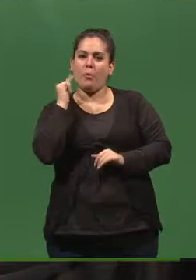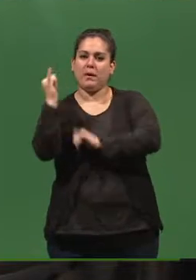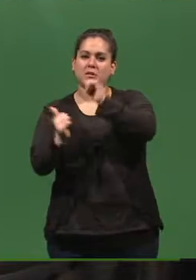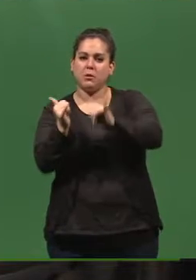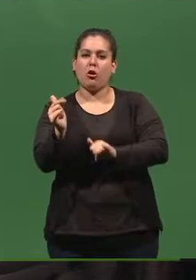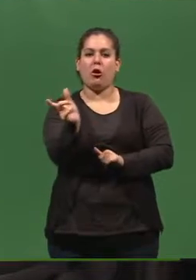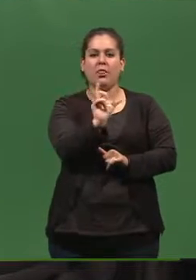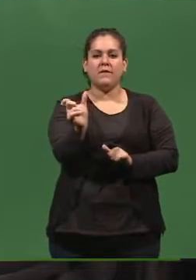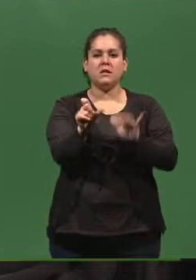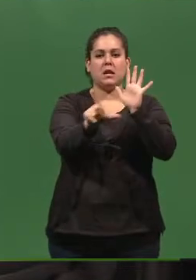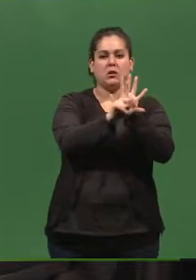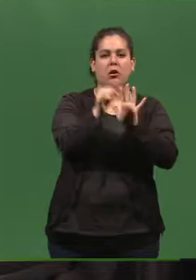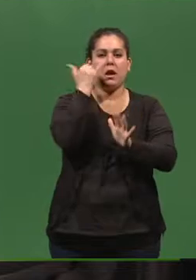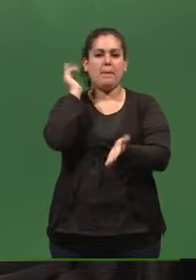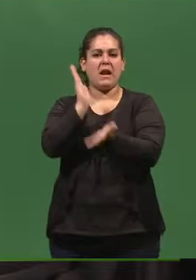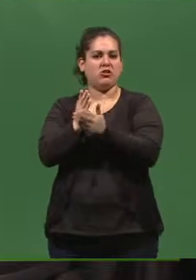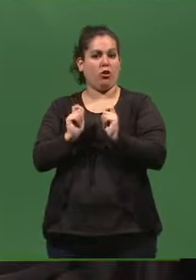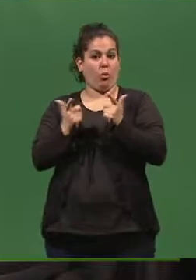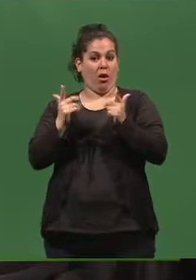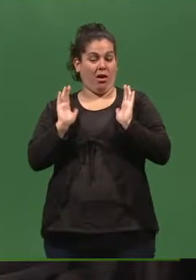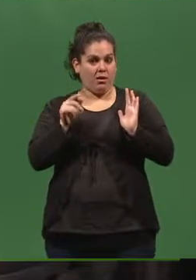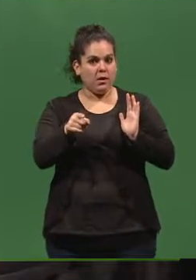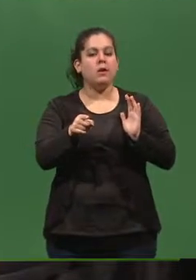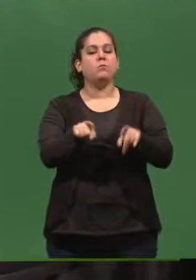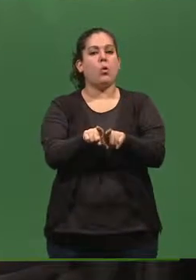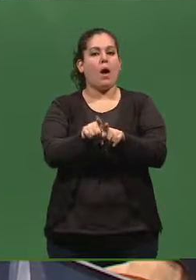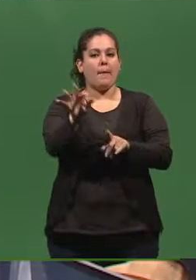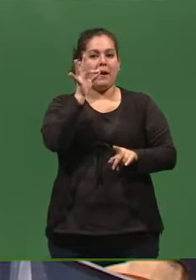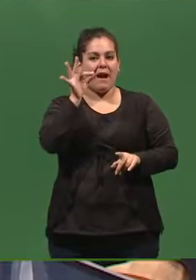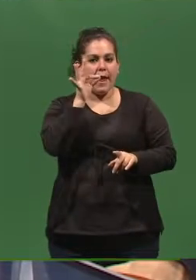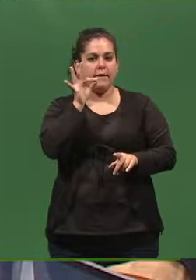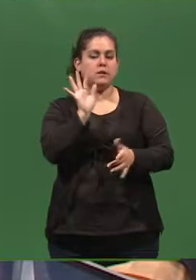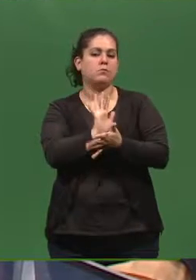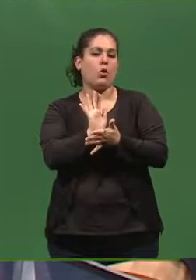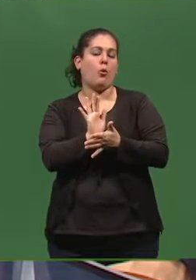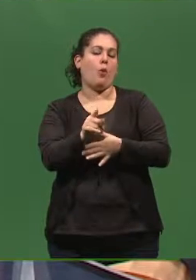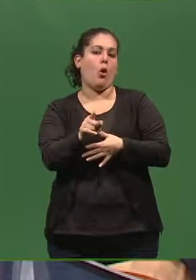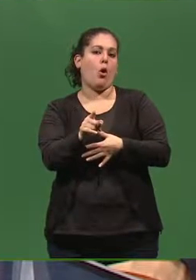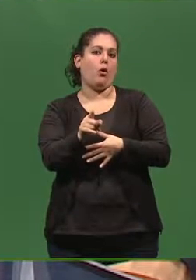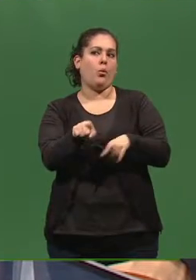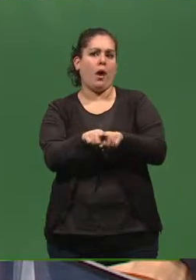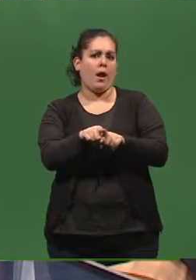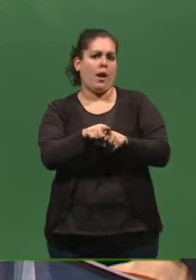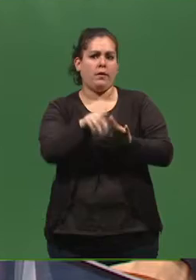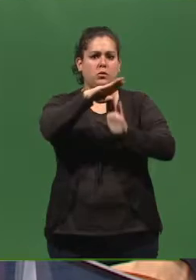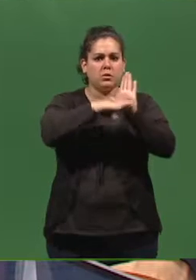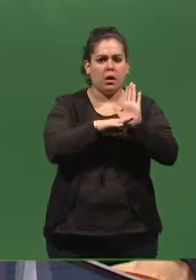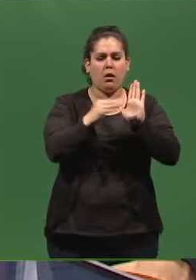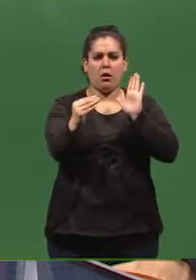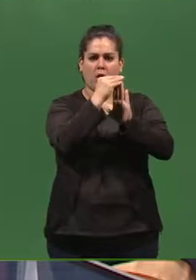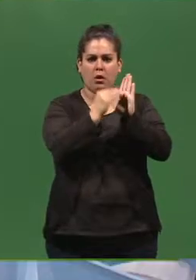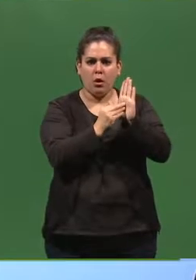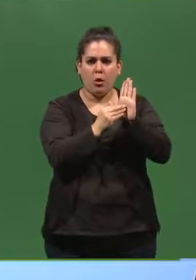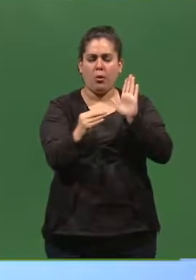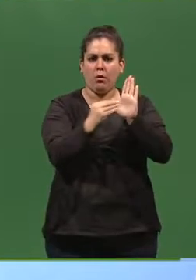bien, la diferencia entre la legalización y la despenalización, al cannabis como una sustancia que no esté dentro del listado de